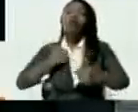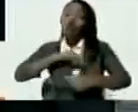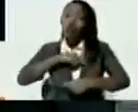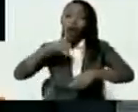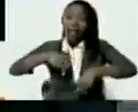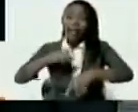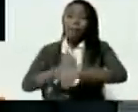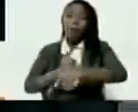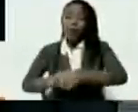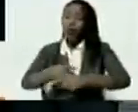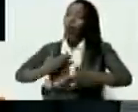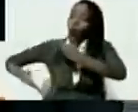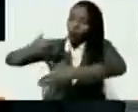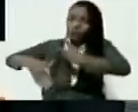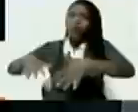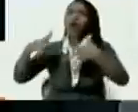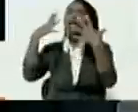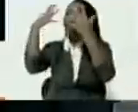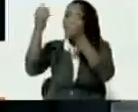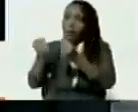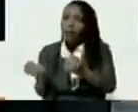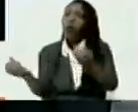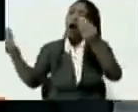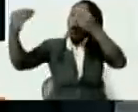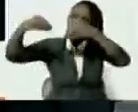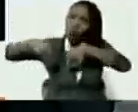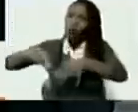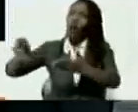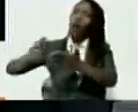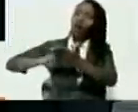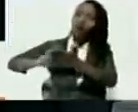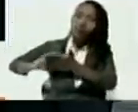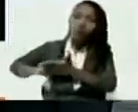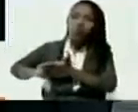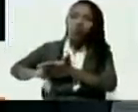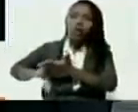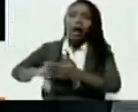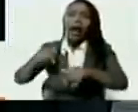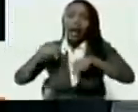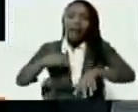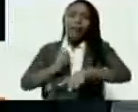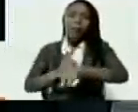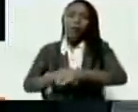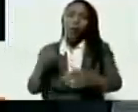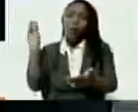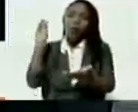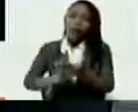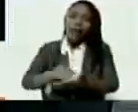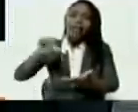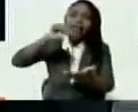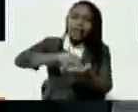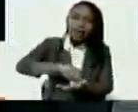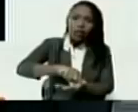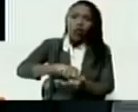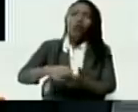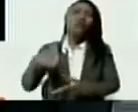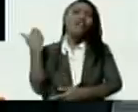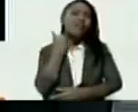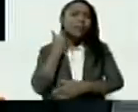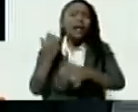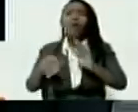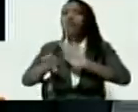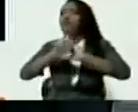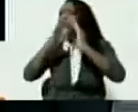cooperación, de entendimiento, de acuerdo. Es el momento de poner el centro de una pandemia